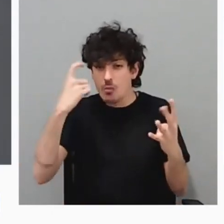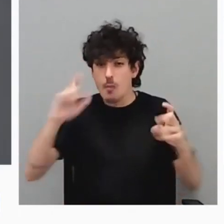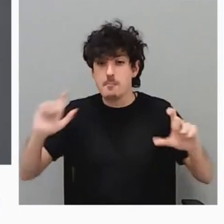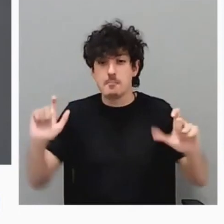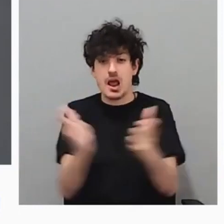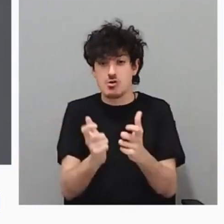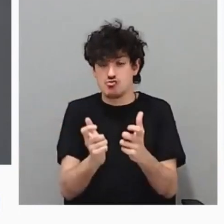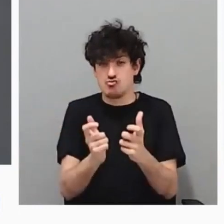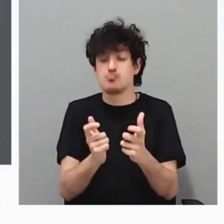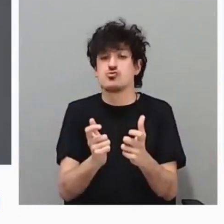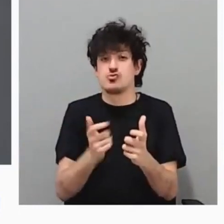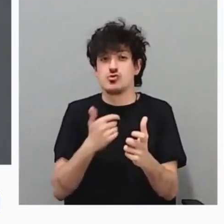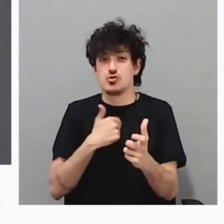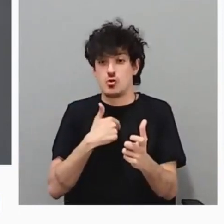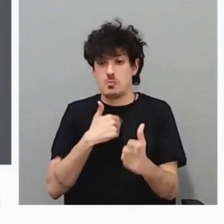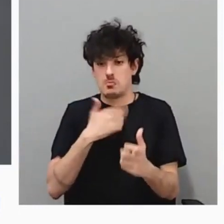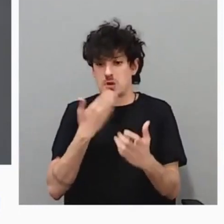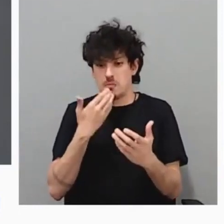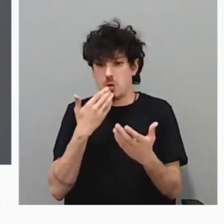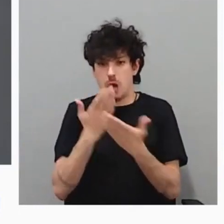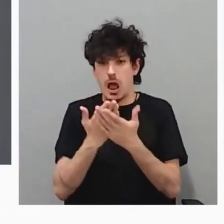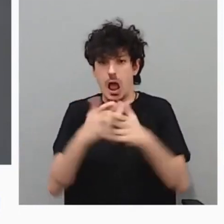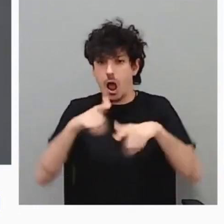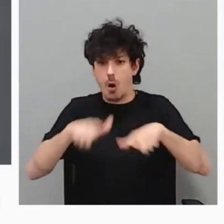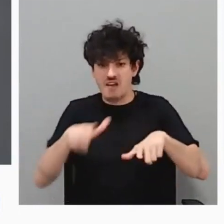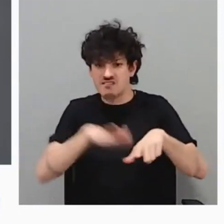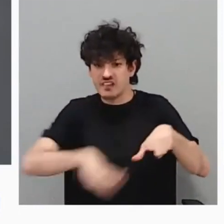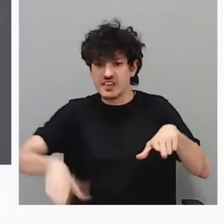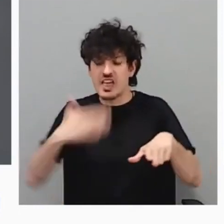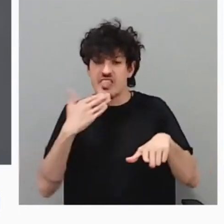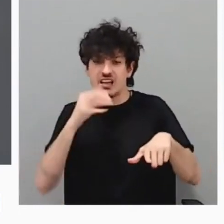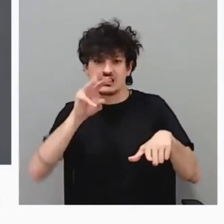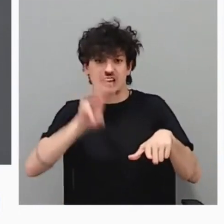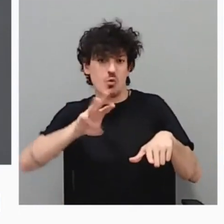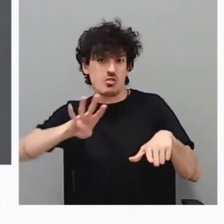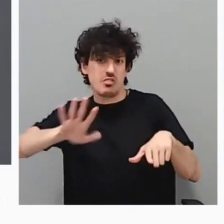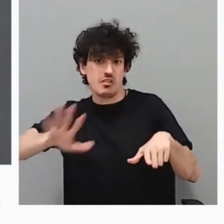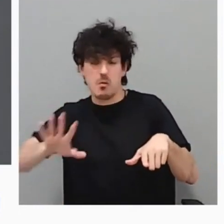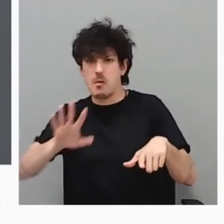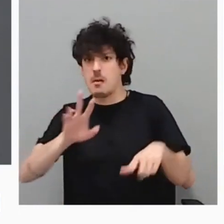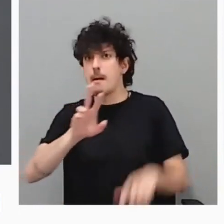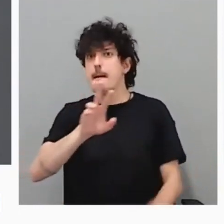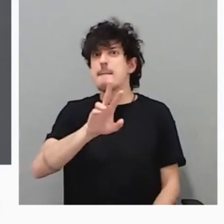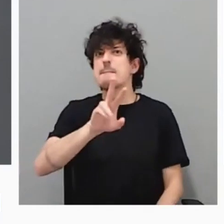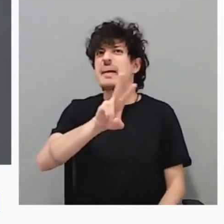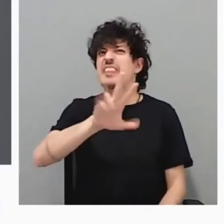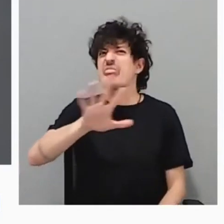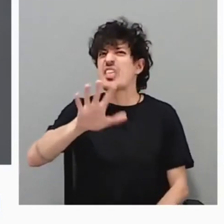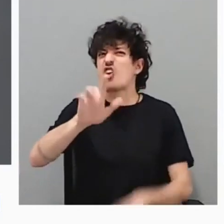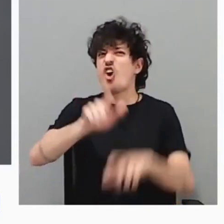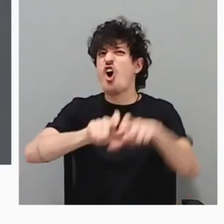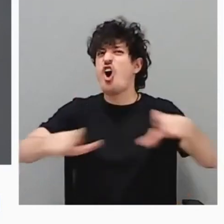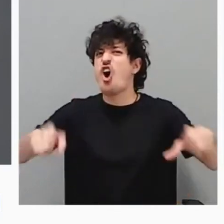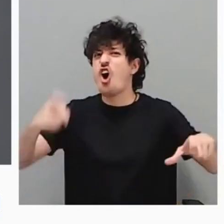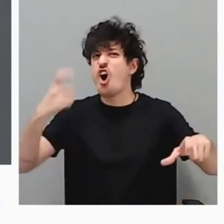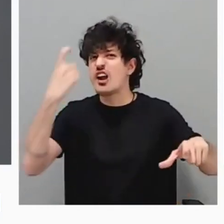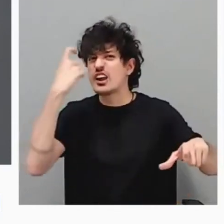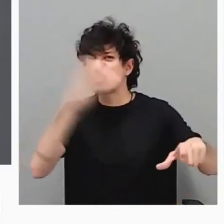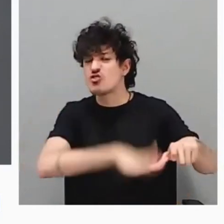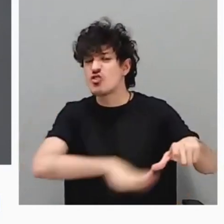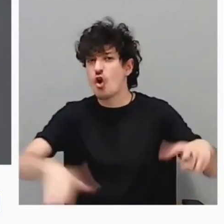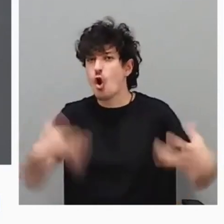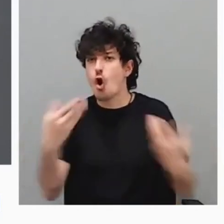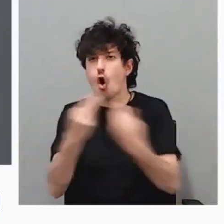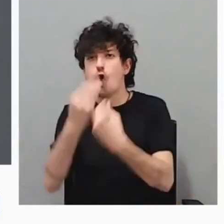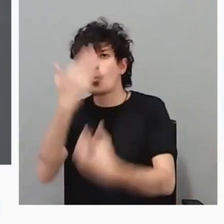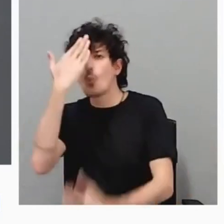aulas de infantil, por ejemplo, 3, 4, 5 años, es imposible tener 25, 26 niños con un tutor. No